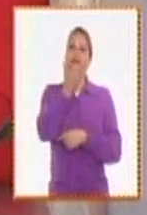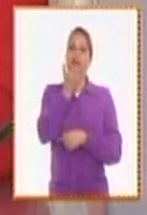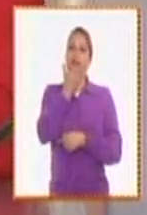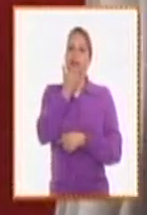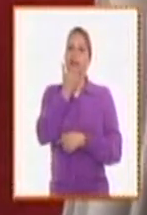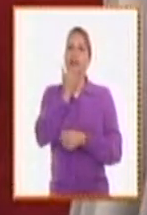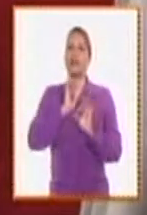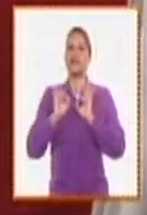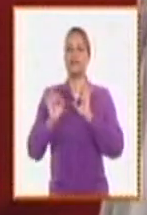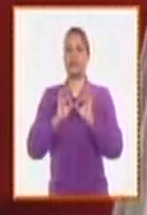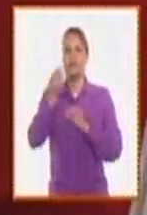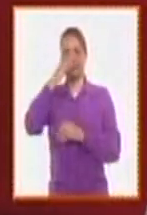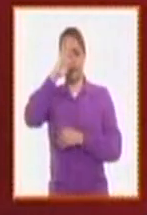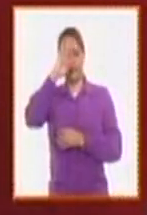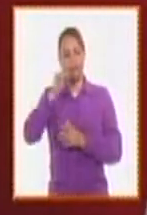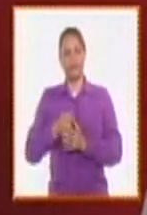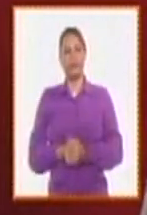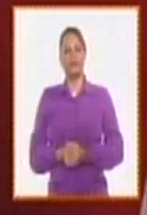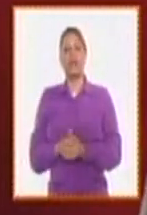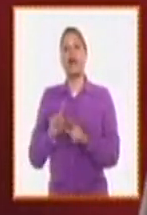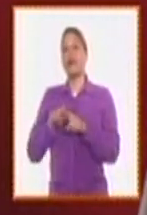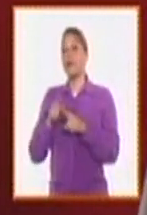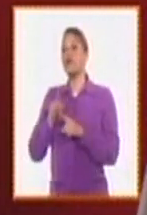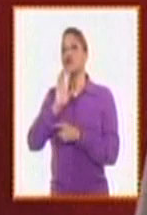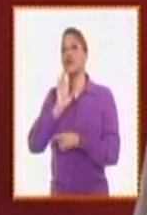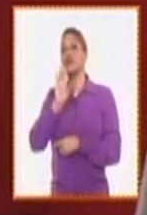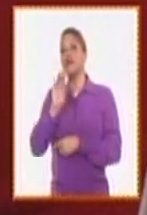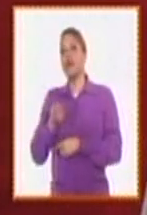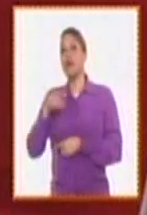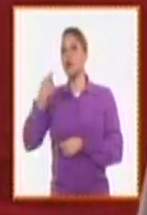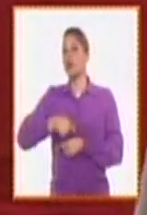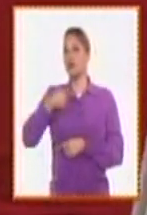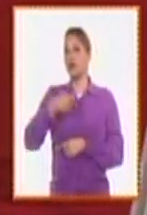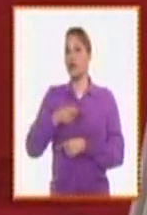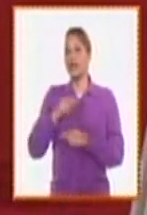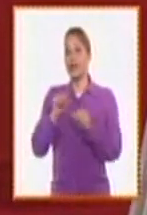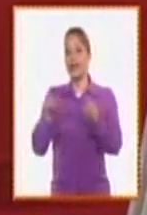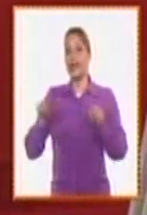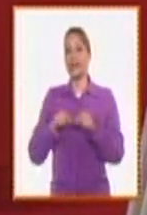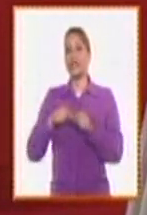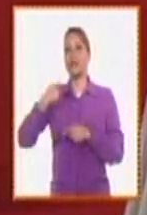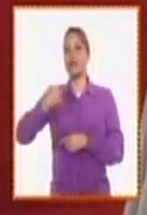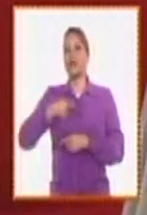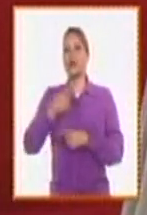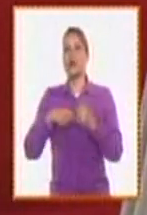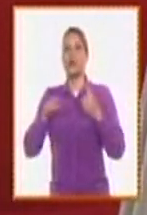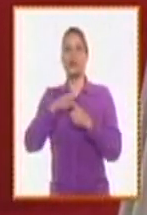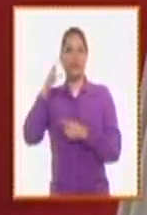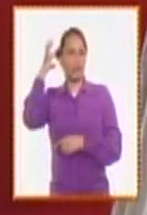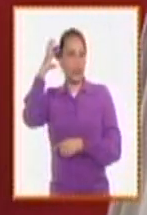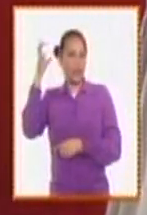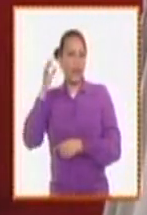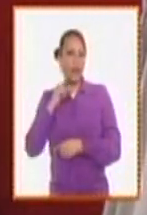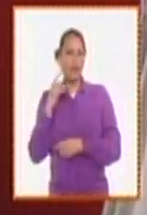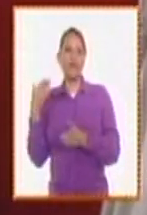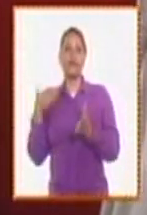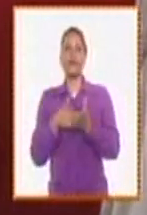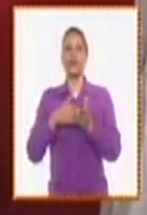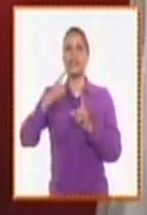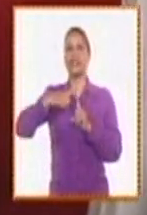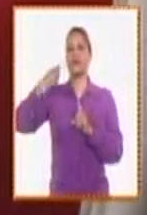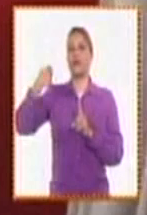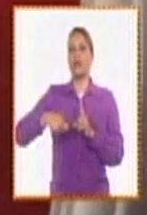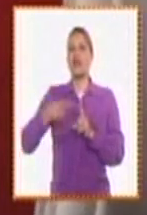país. Por eso, como usted decía, pues los casos son juzgados en la Sala de los Delitos contra la Seguridad del Estado cuando lleguen al Tribunal Supremo Popular.